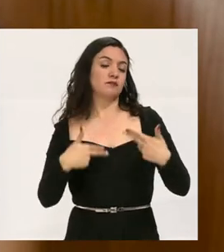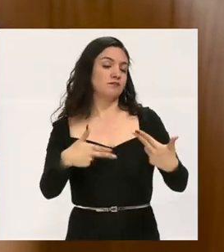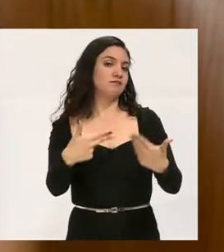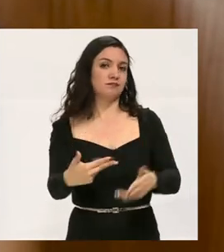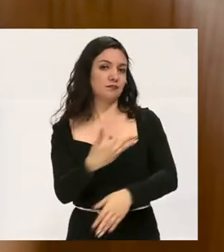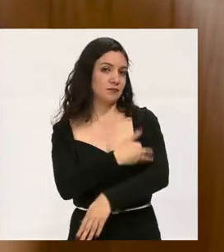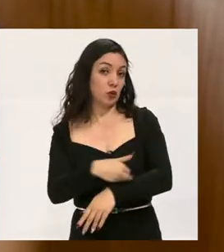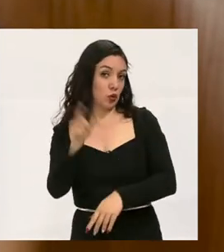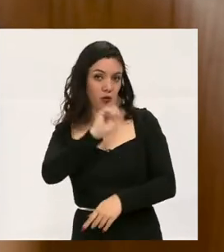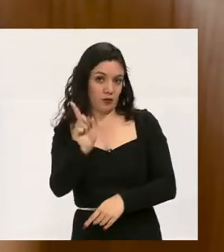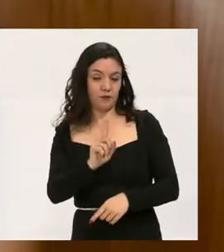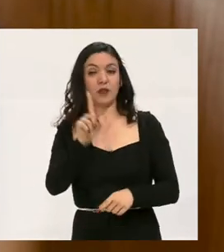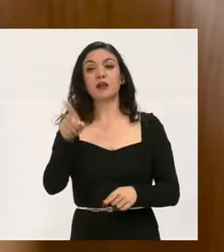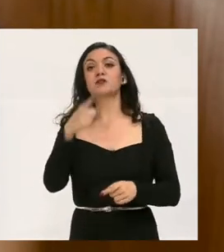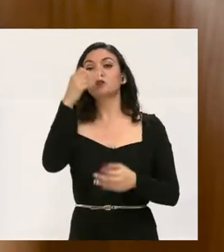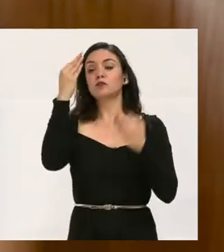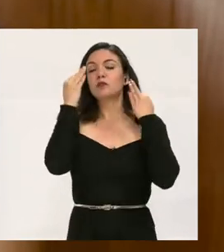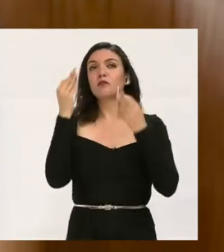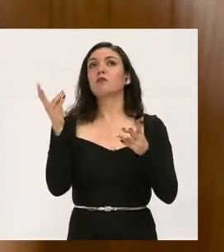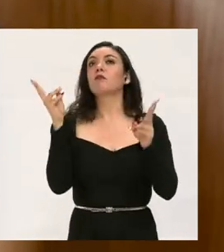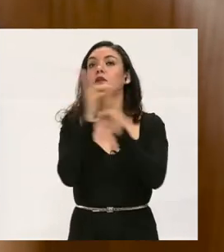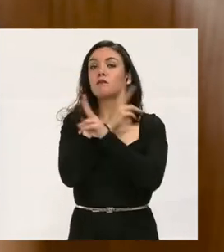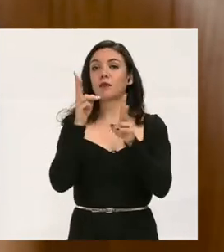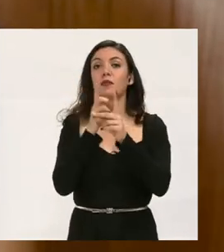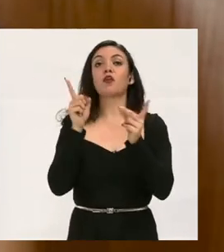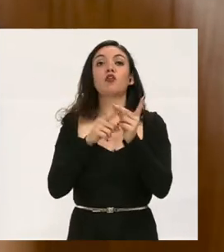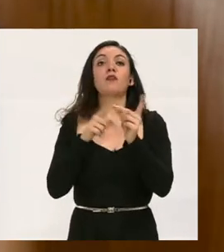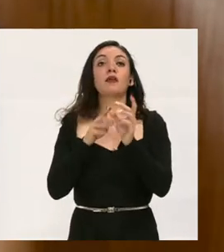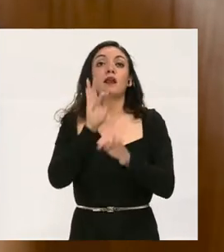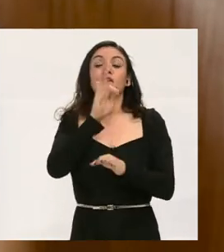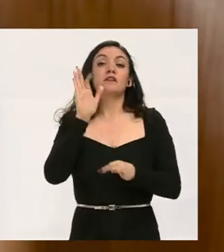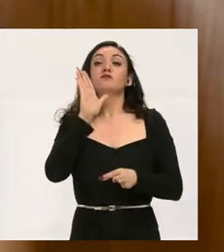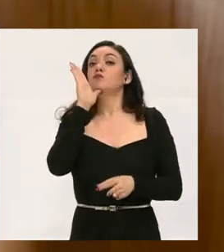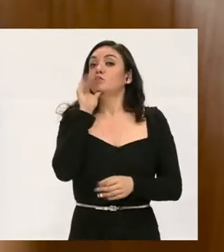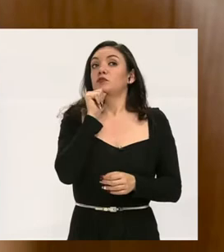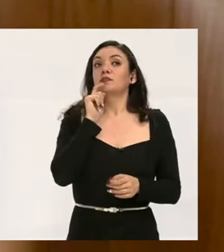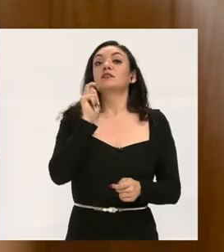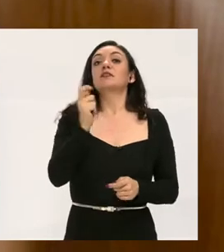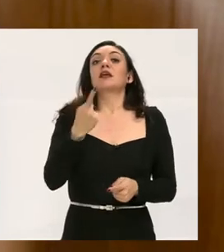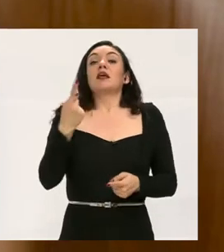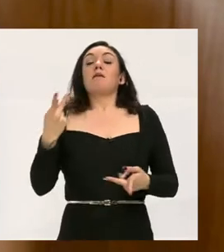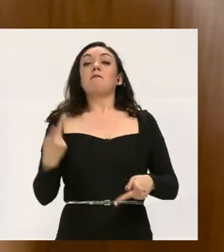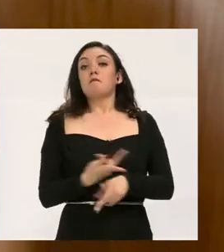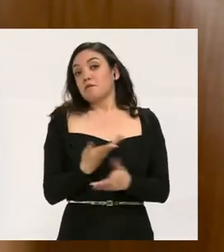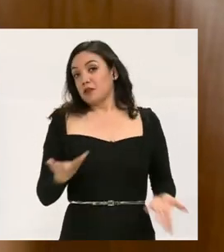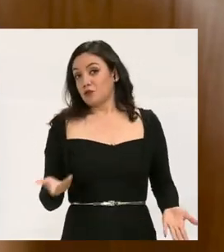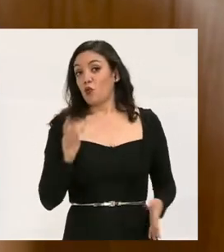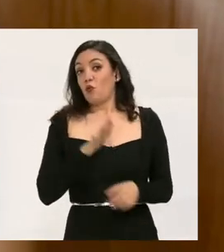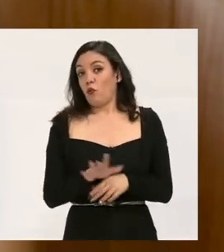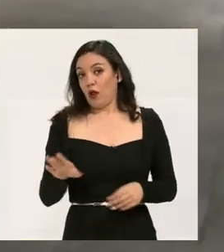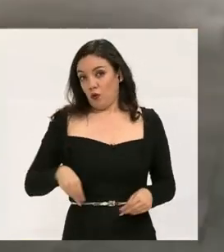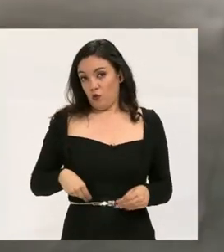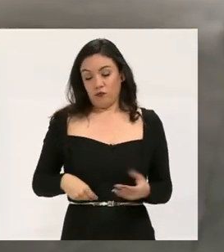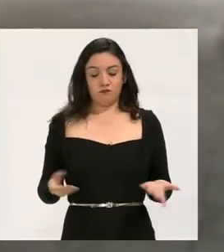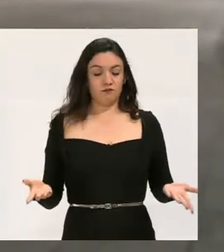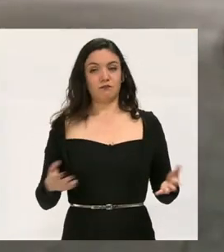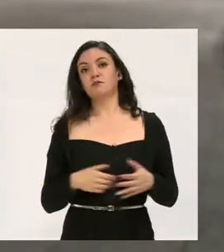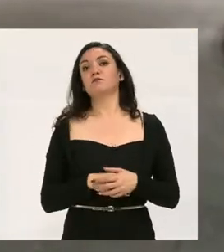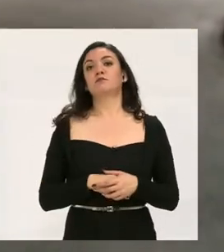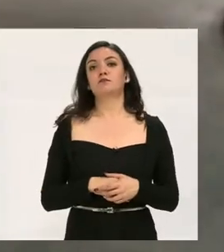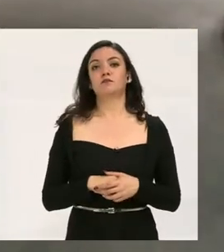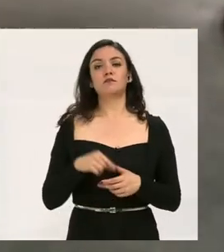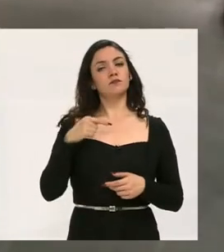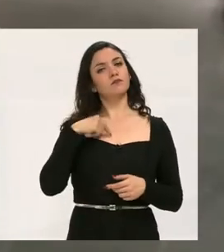no es genético es un factor ambiental que bueno a la fecha no podemos determinar que pudiese ser